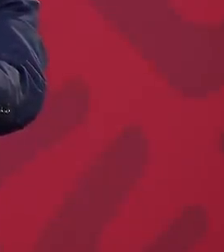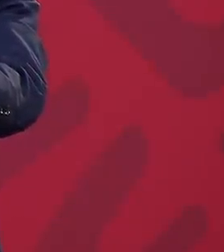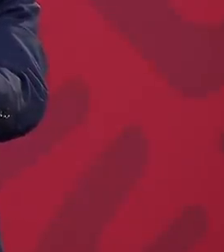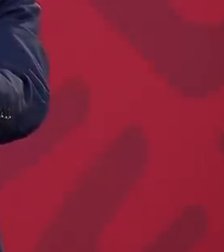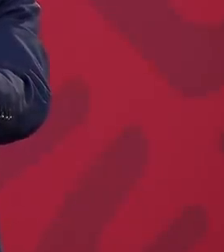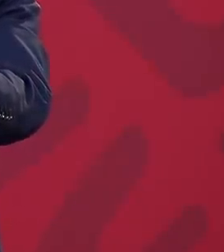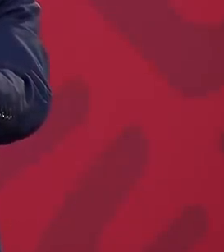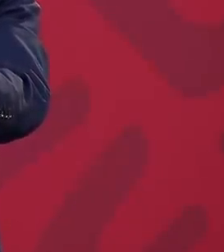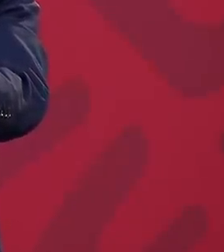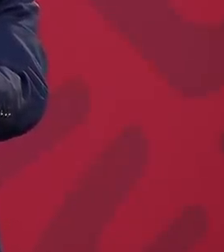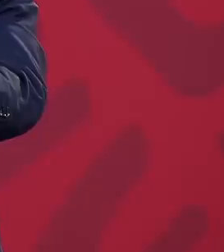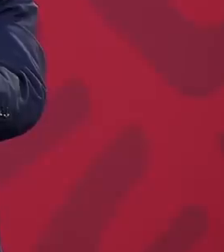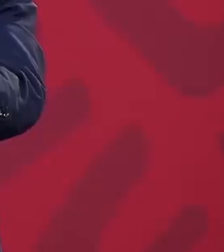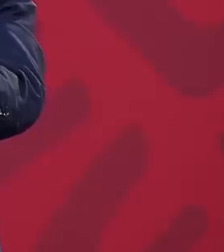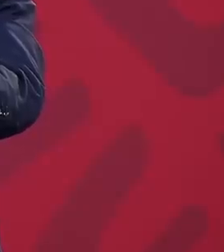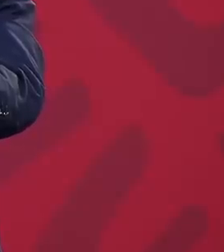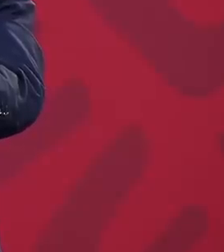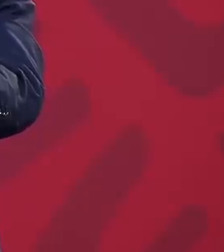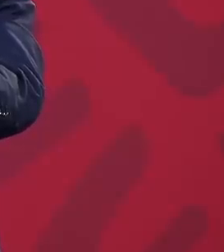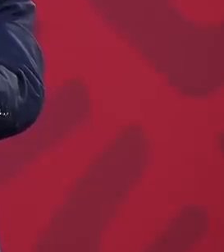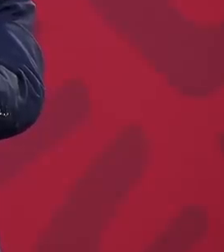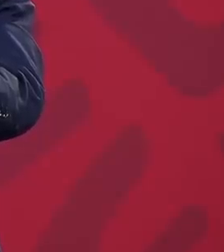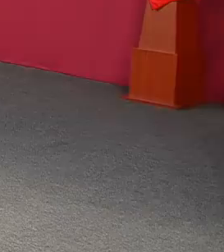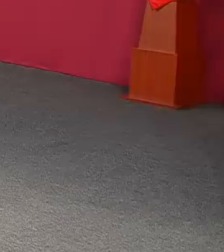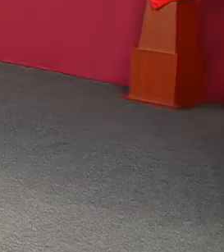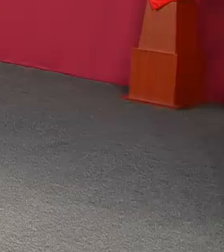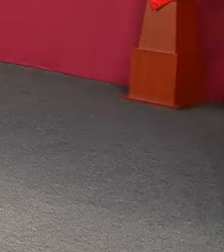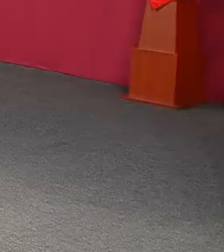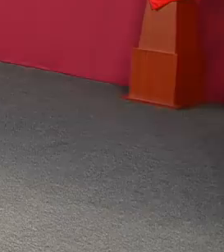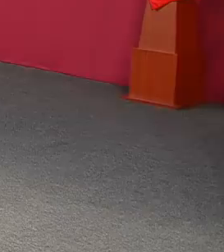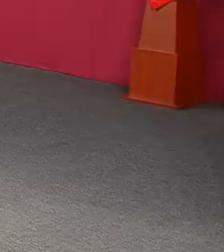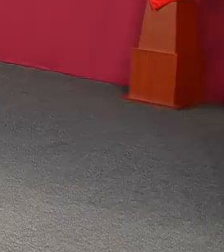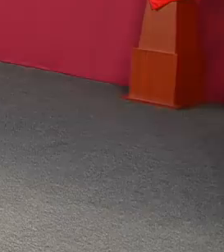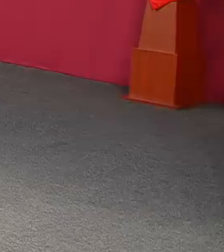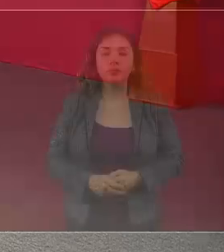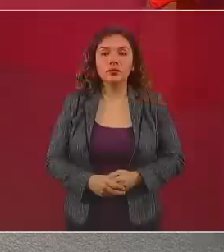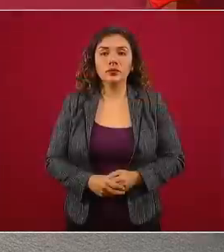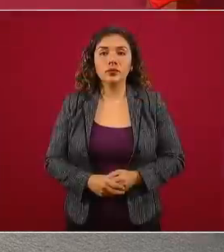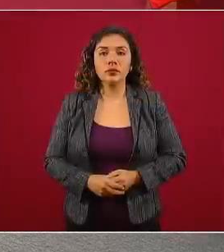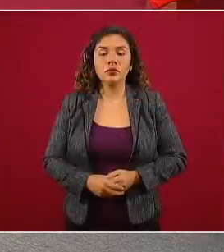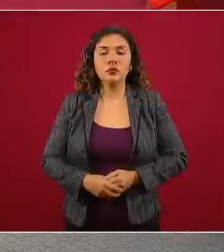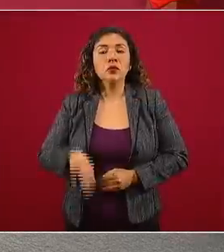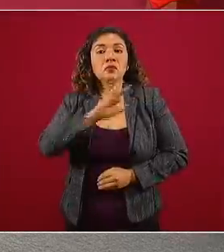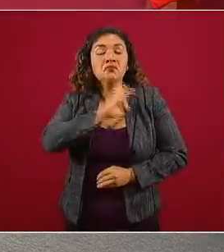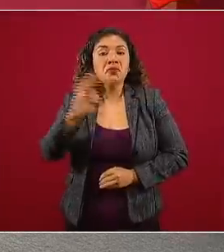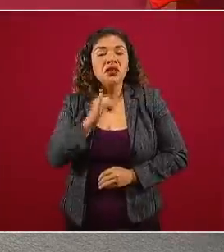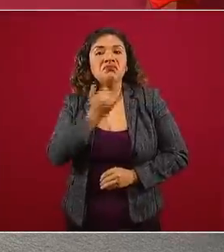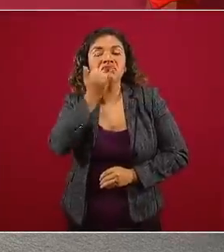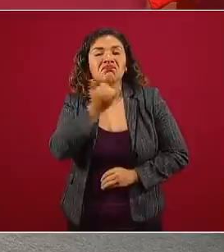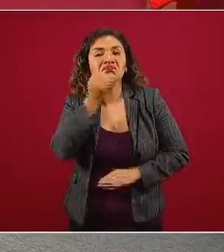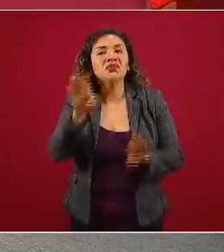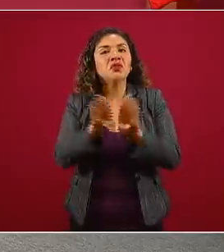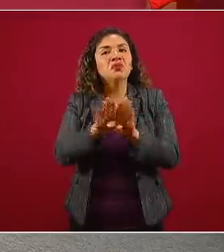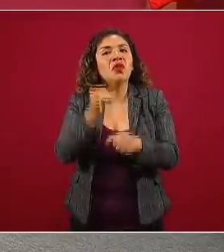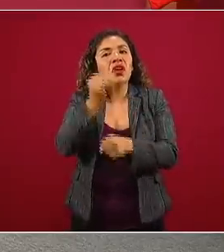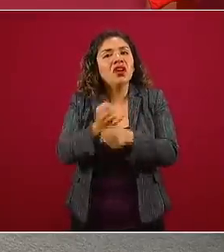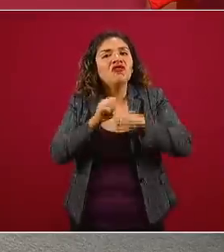este asunto de no informar lo suficiente